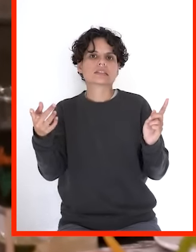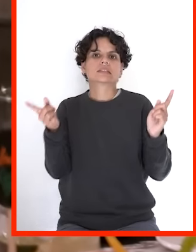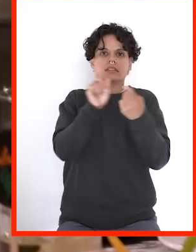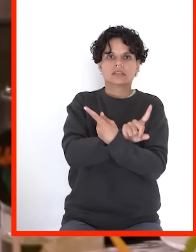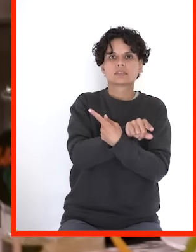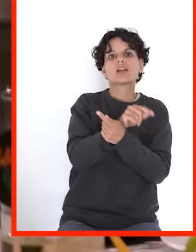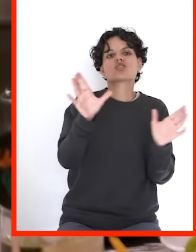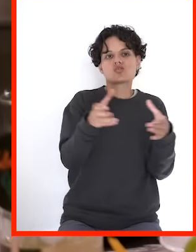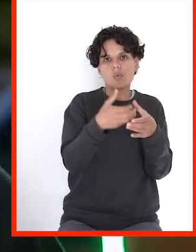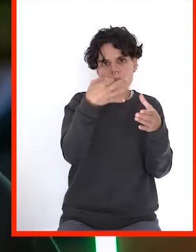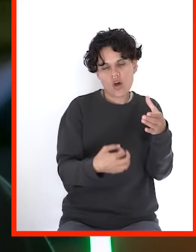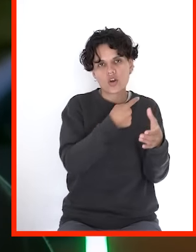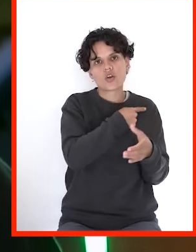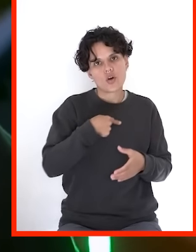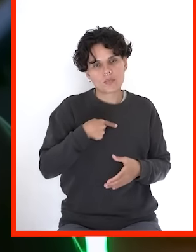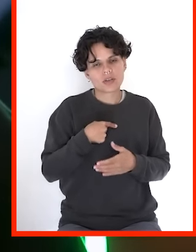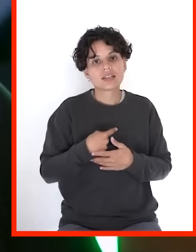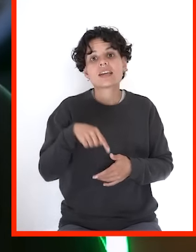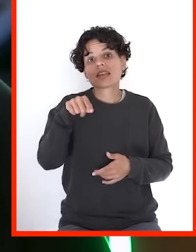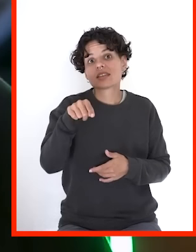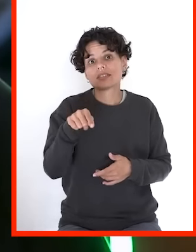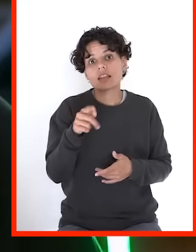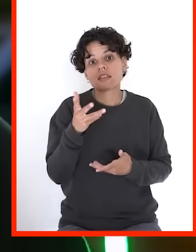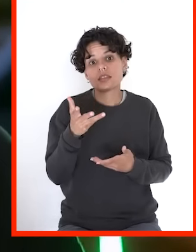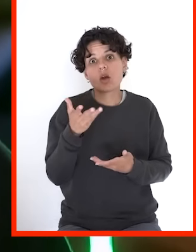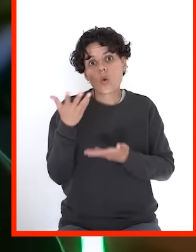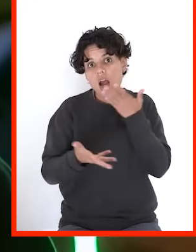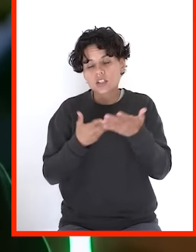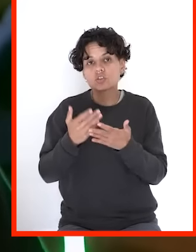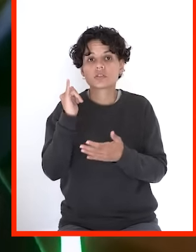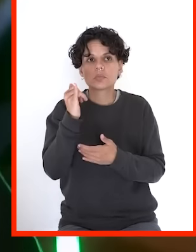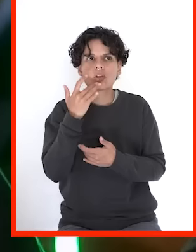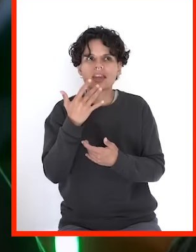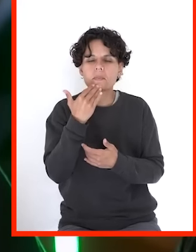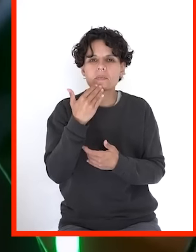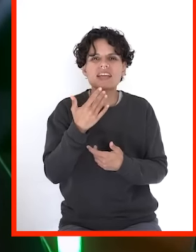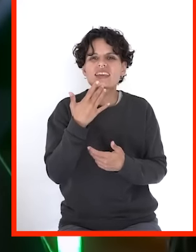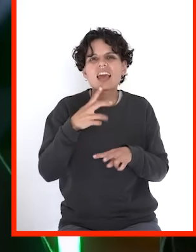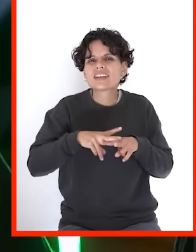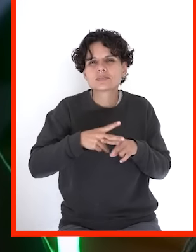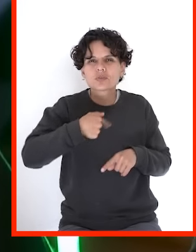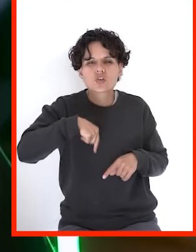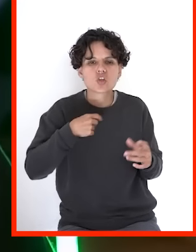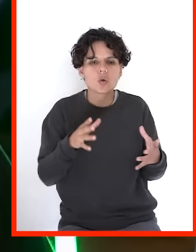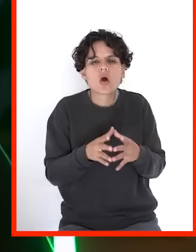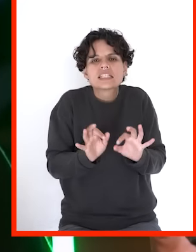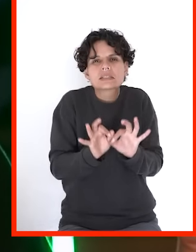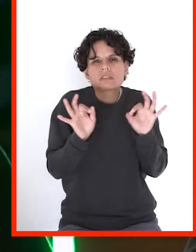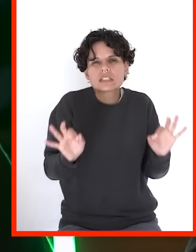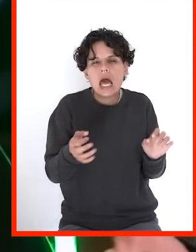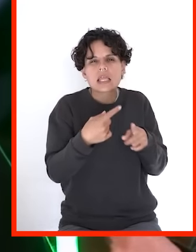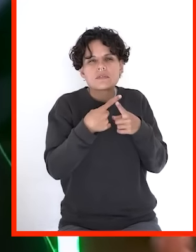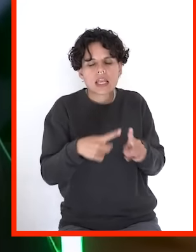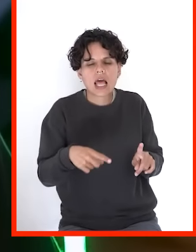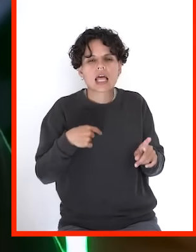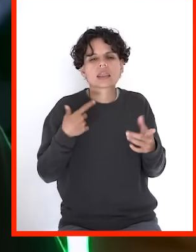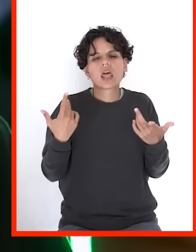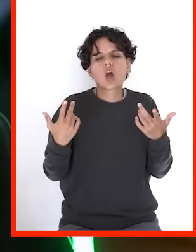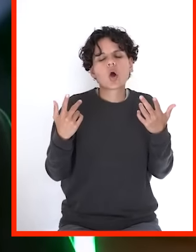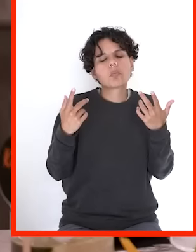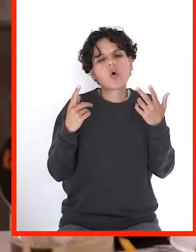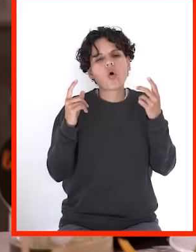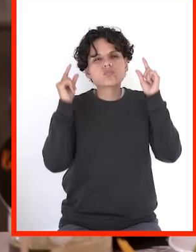canción en el fondo. Claro, de una canción y también por lo que hacemos, ¿cachai? Por la mezcla de estilo, reggae, le mete el